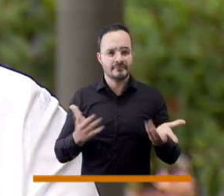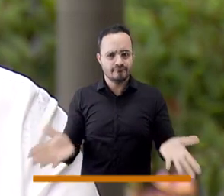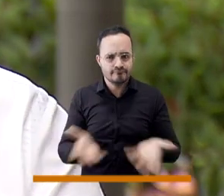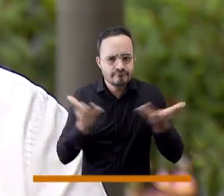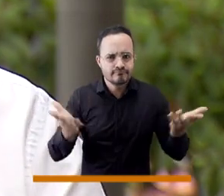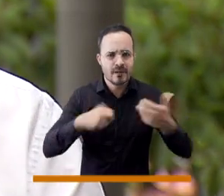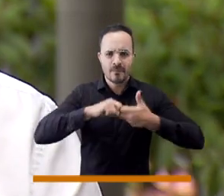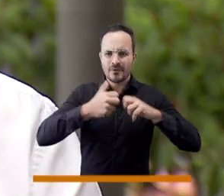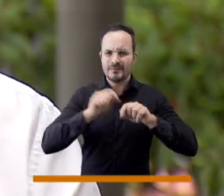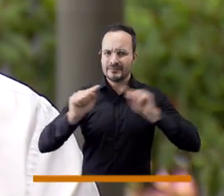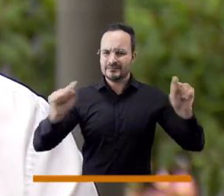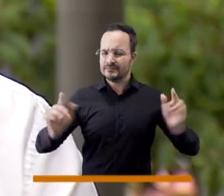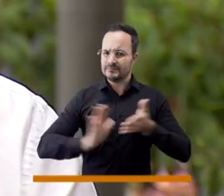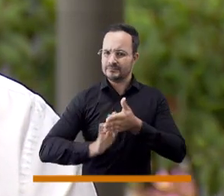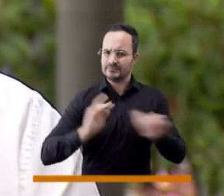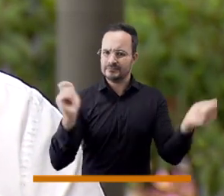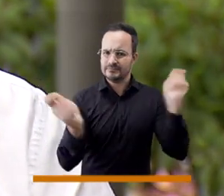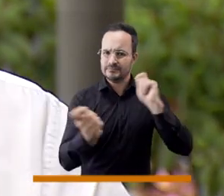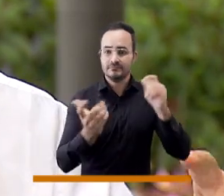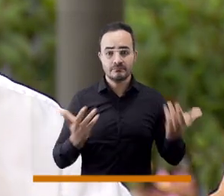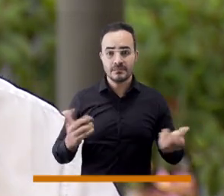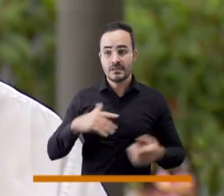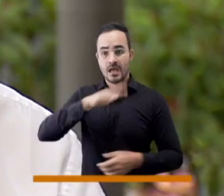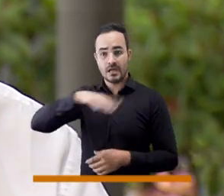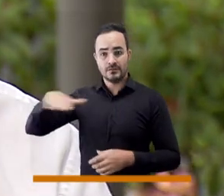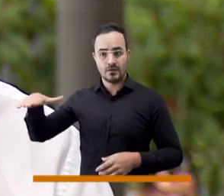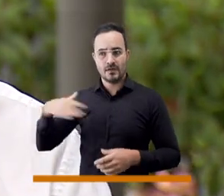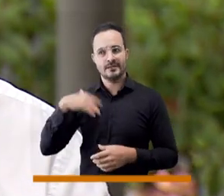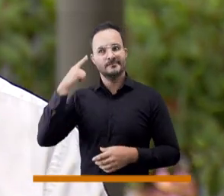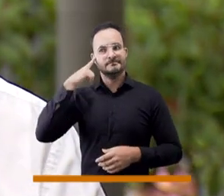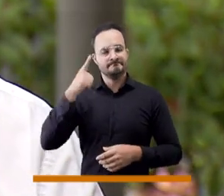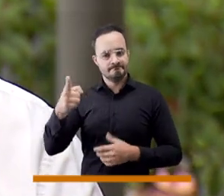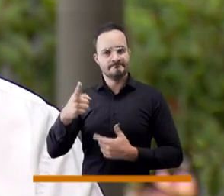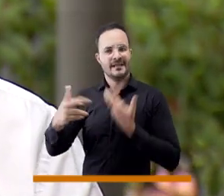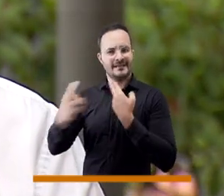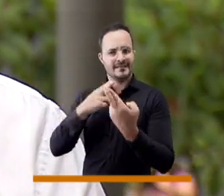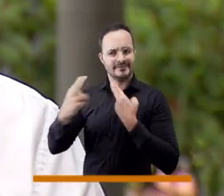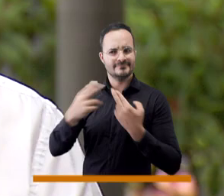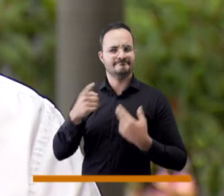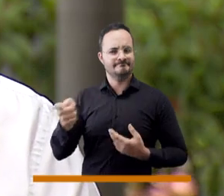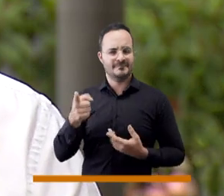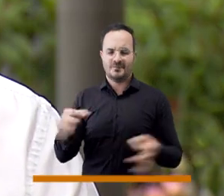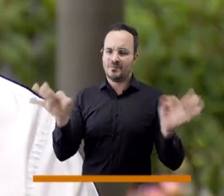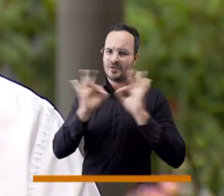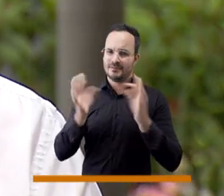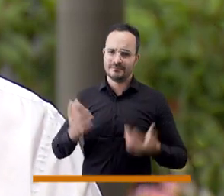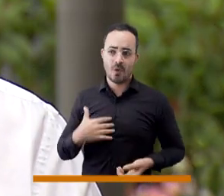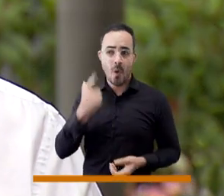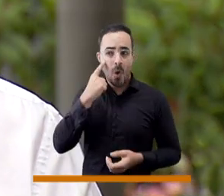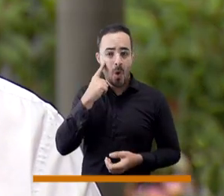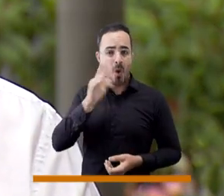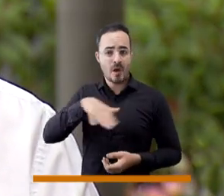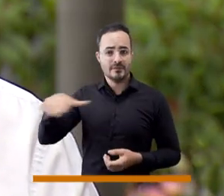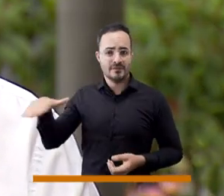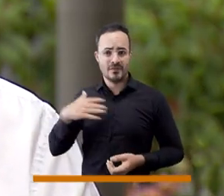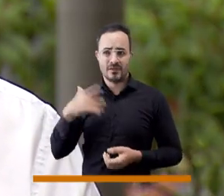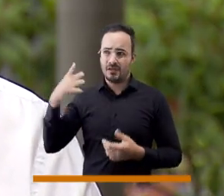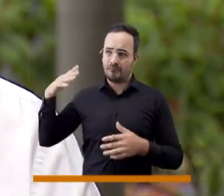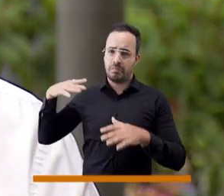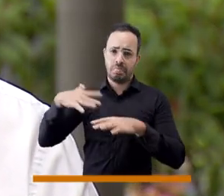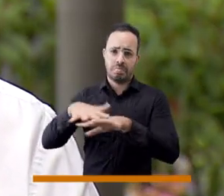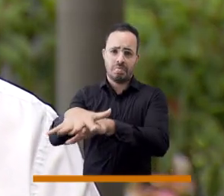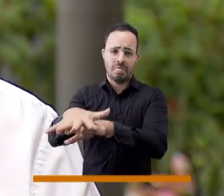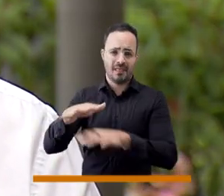no a generar odios y confrontaciones. Recuperar la relación con Antioquia. Tenemos que cuidar a Antioquia de que no vaya a